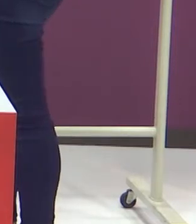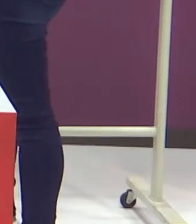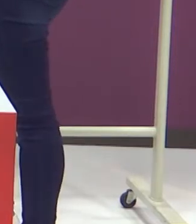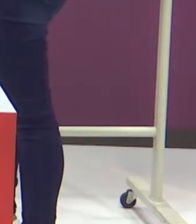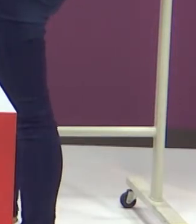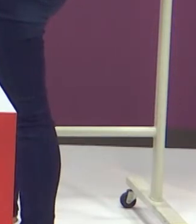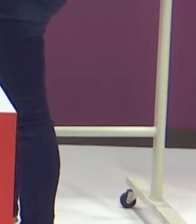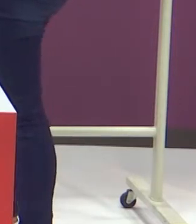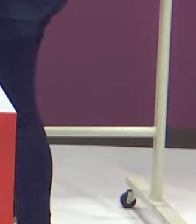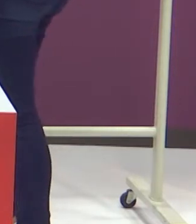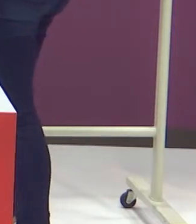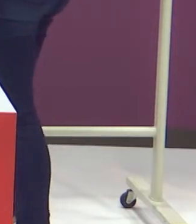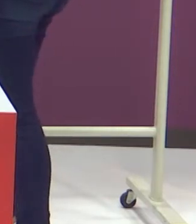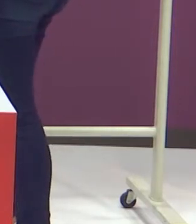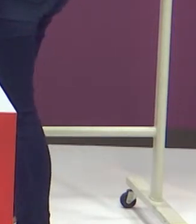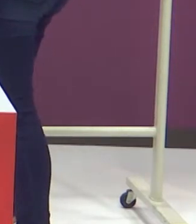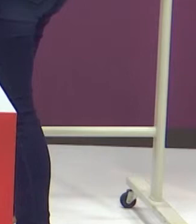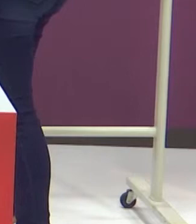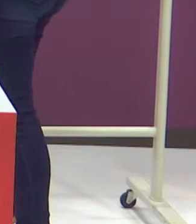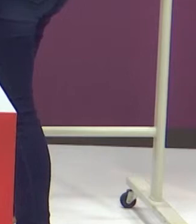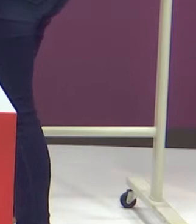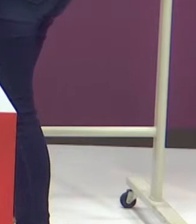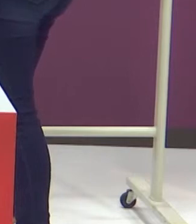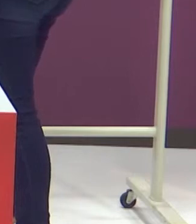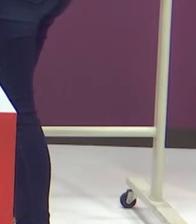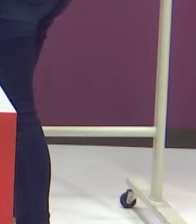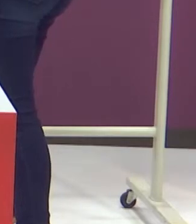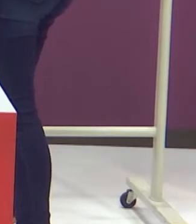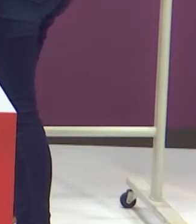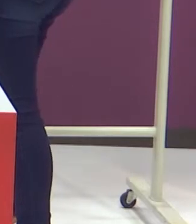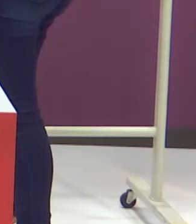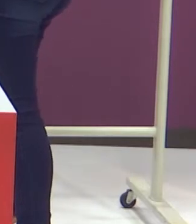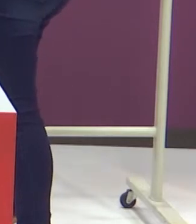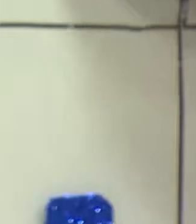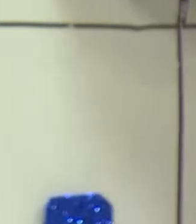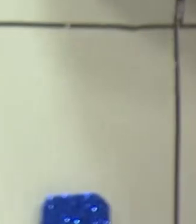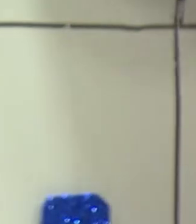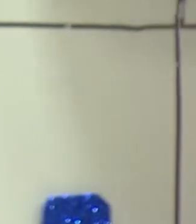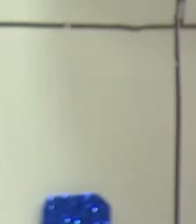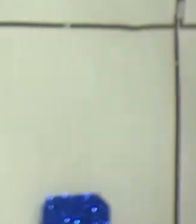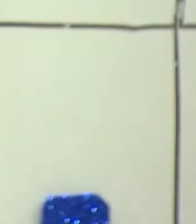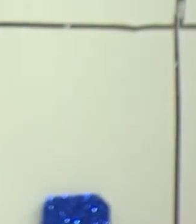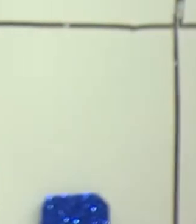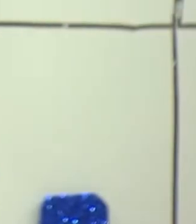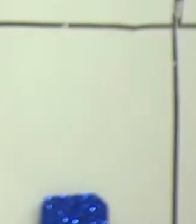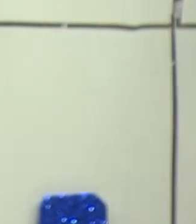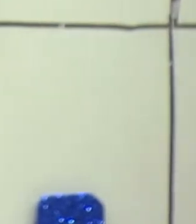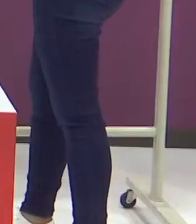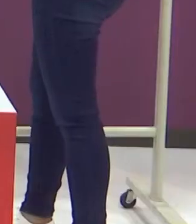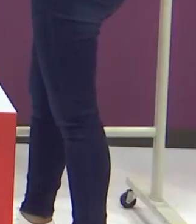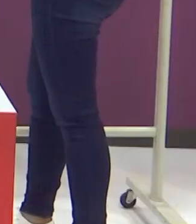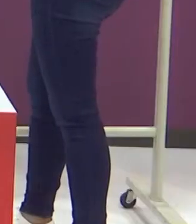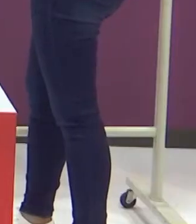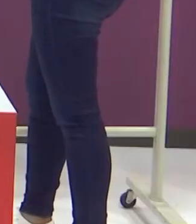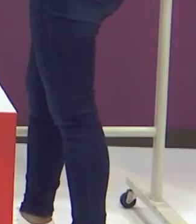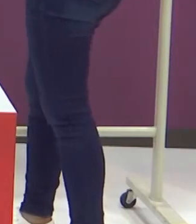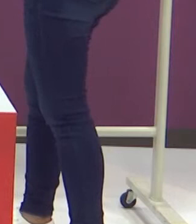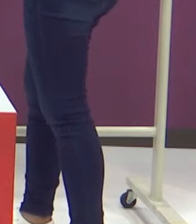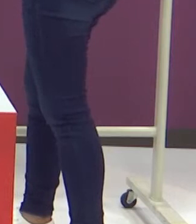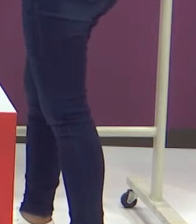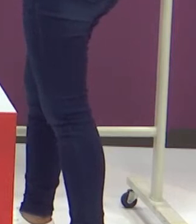Bueno, creo que aquí va la que lleva el acento. Alucinó, G.